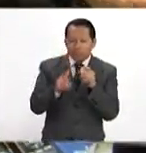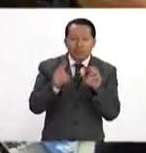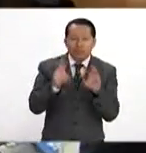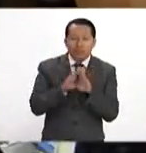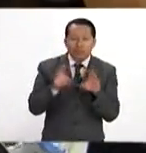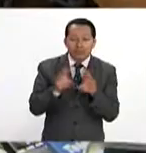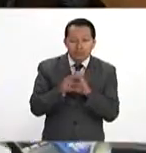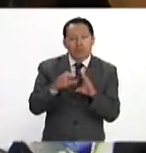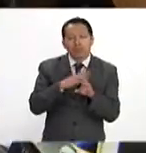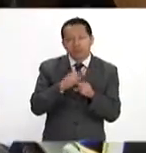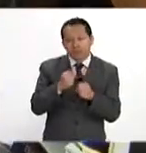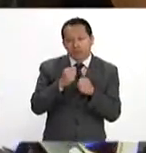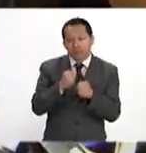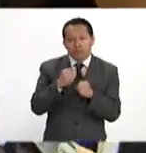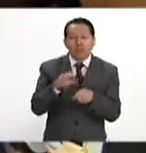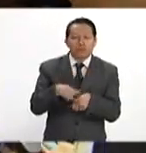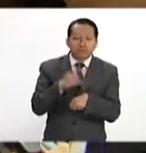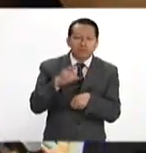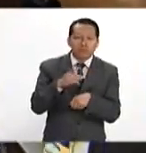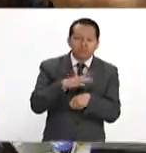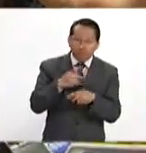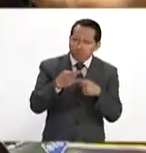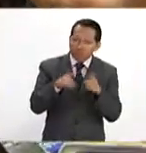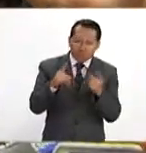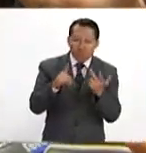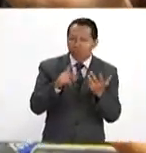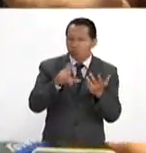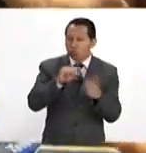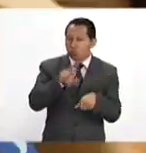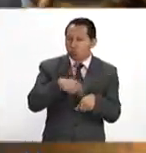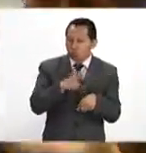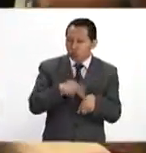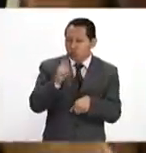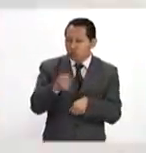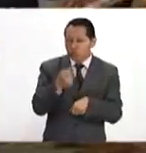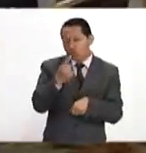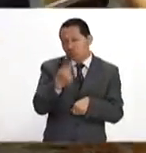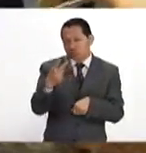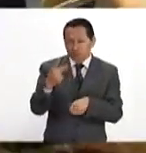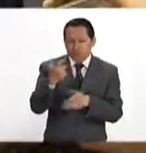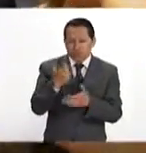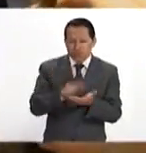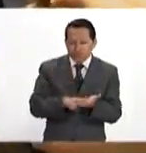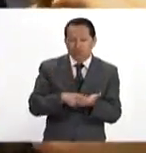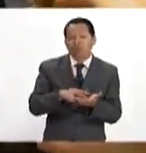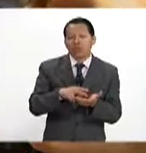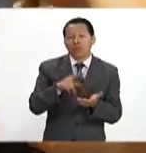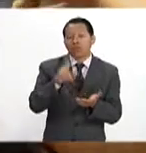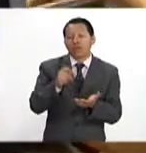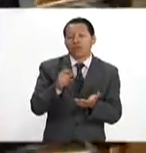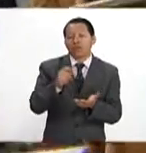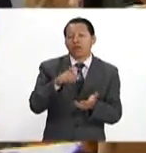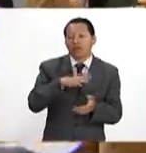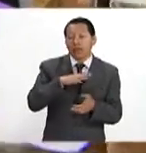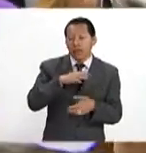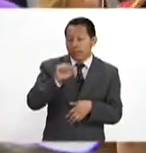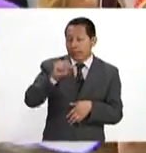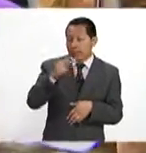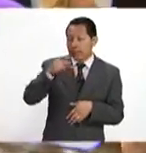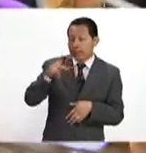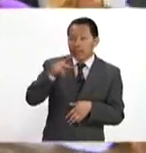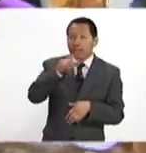viendo muy impactado por una condición anormal de tan solo 1 o 2 precios, no implica para la Secretaría un